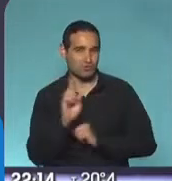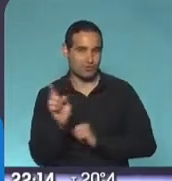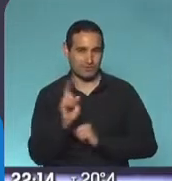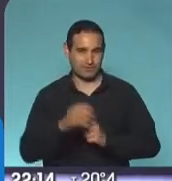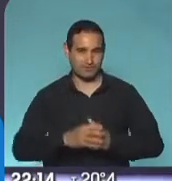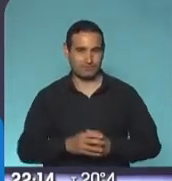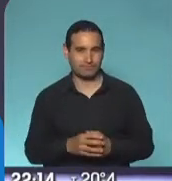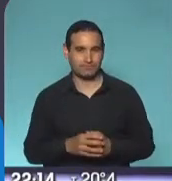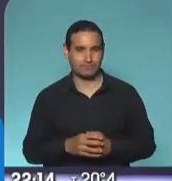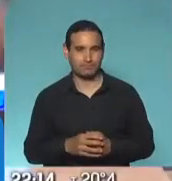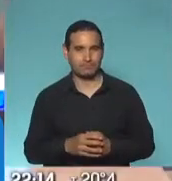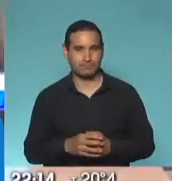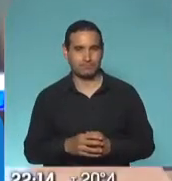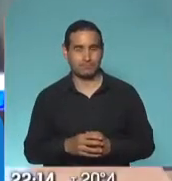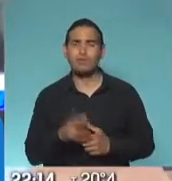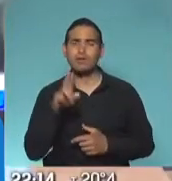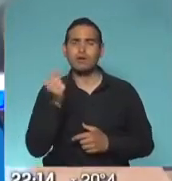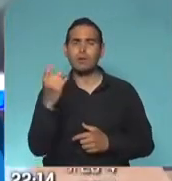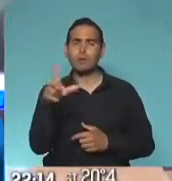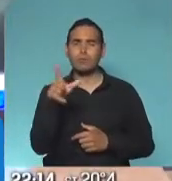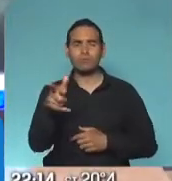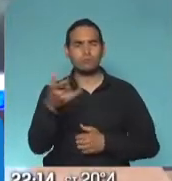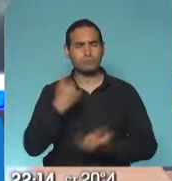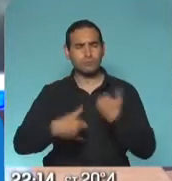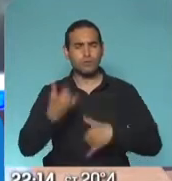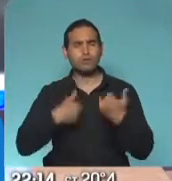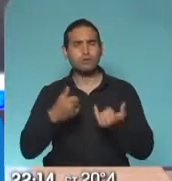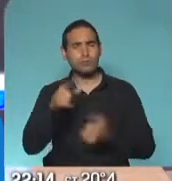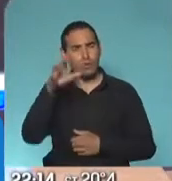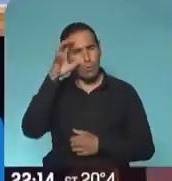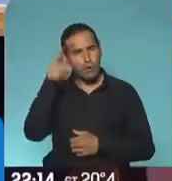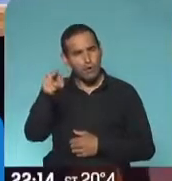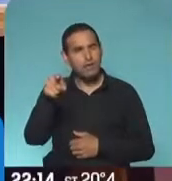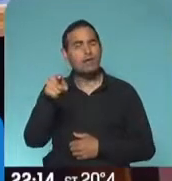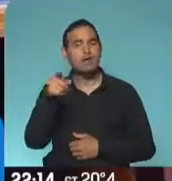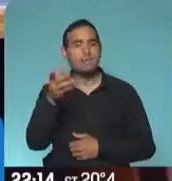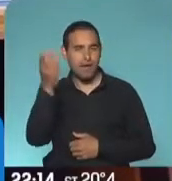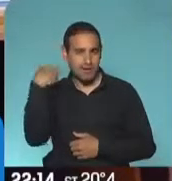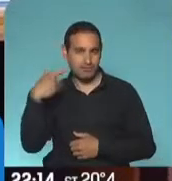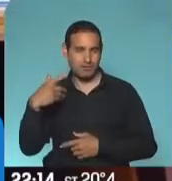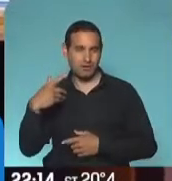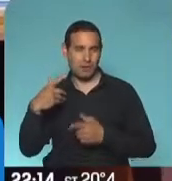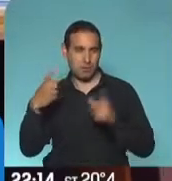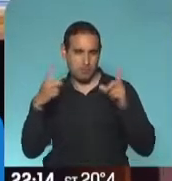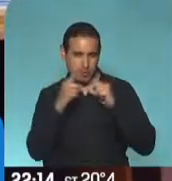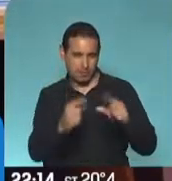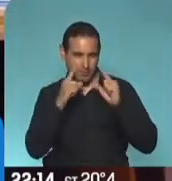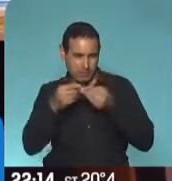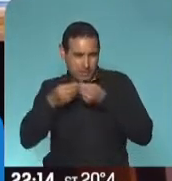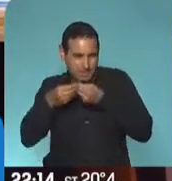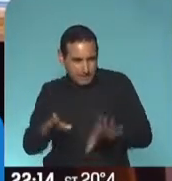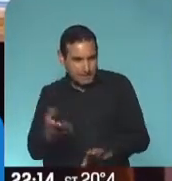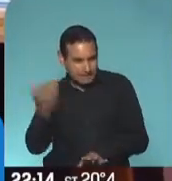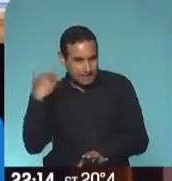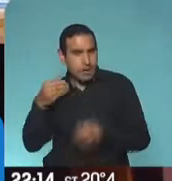al régimen de Maduro. Raúl, vos decías hace un rato que recordabas que el inicio de este ciclo de protesta en Ecuador se